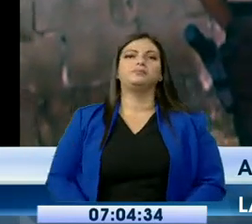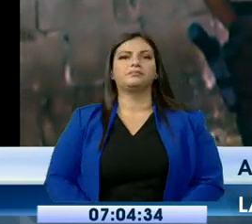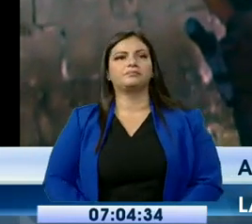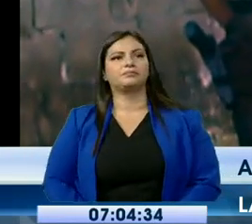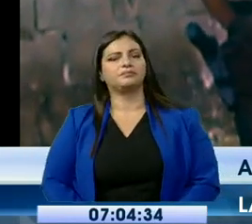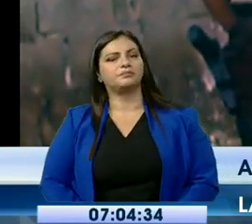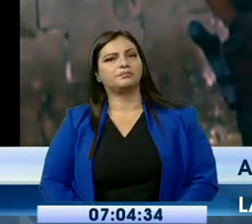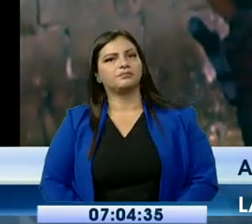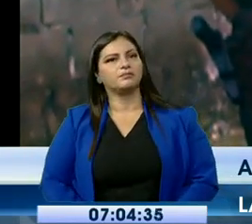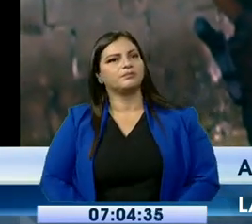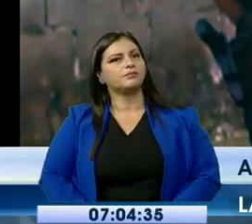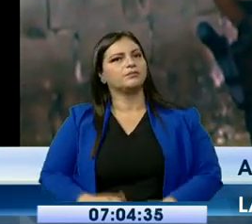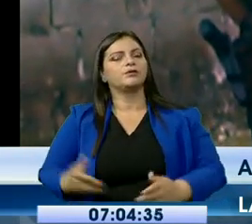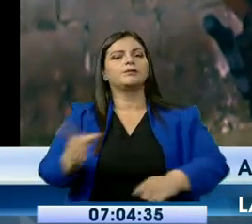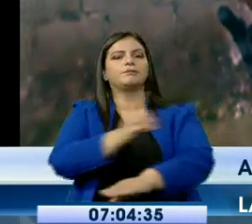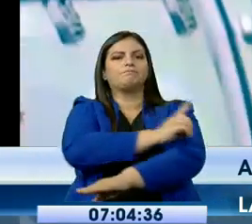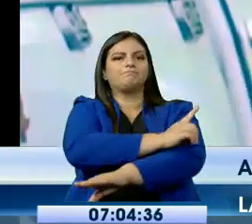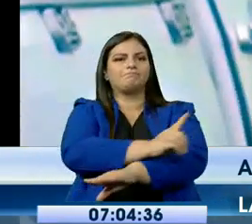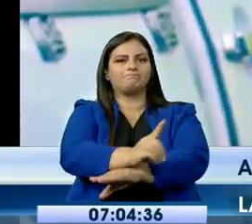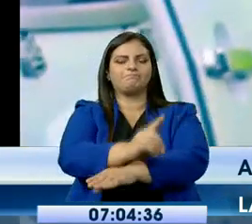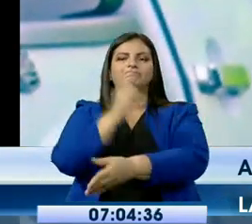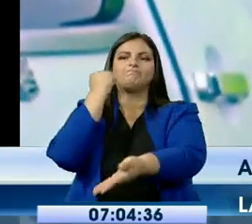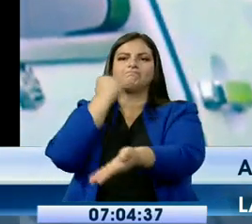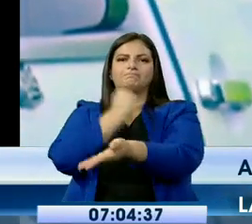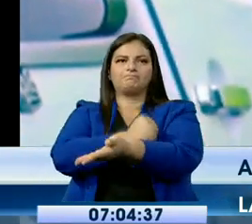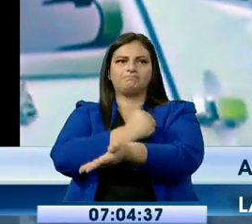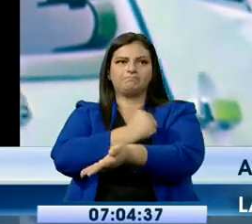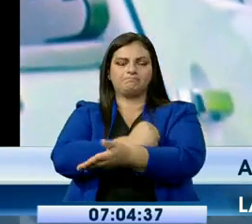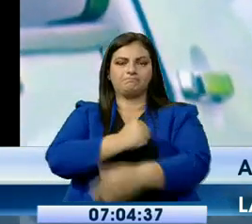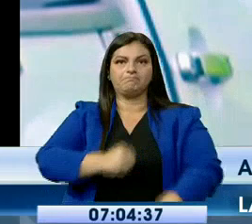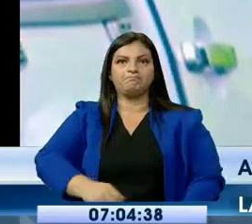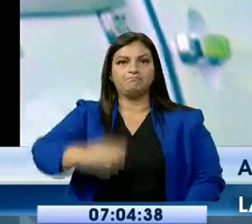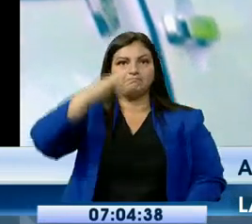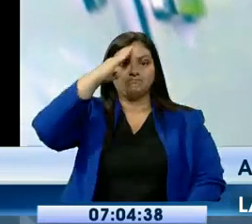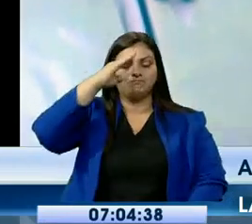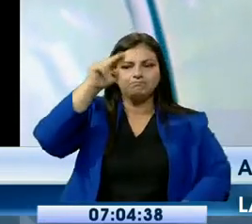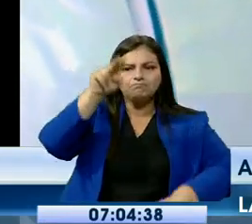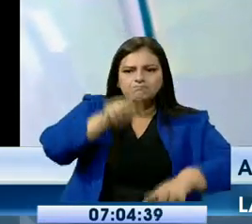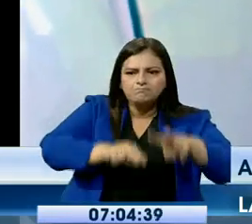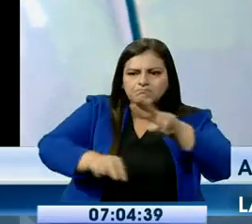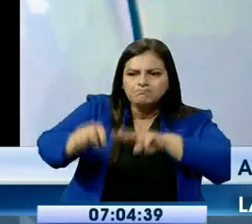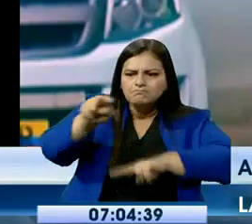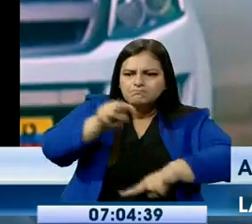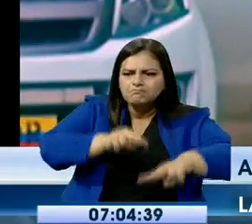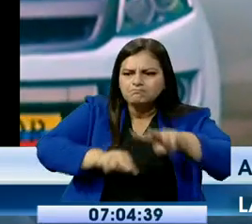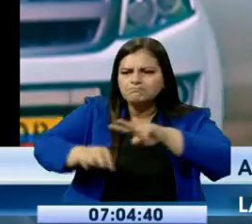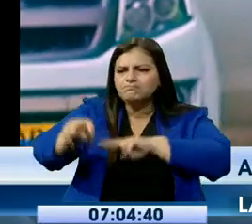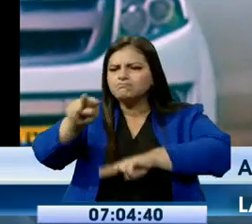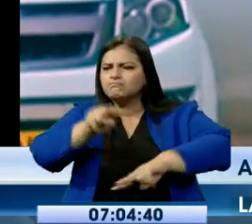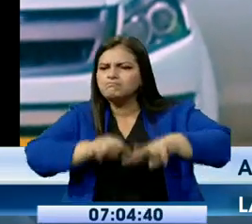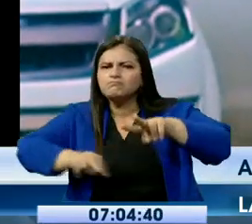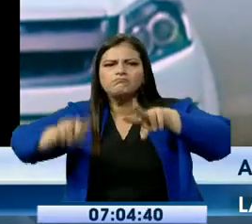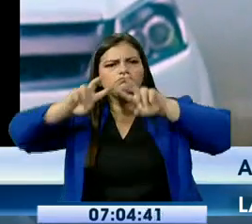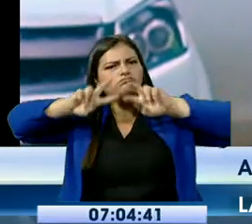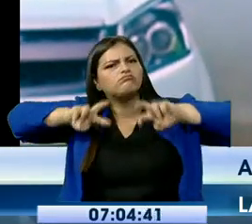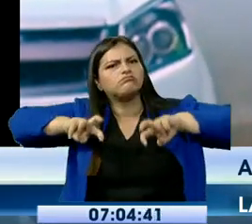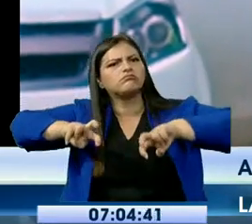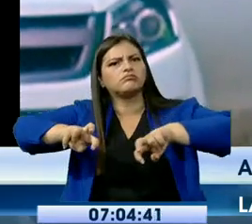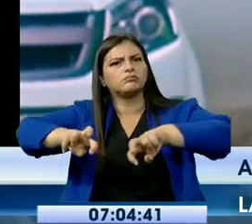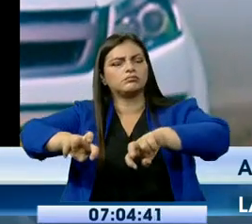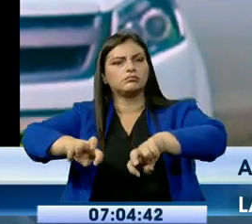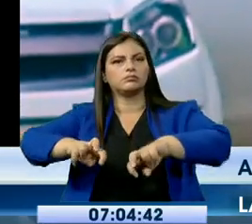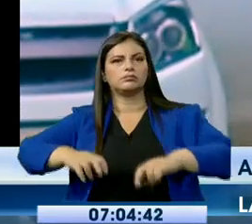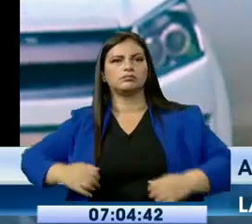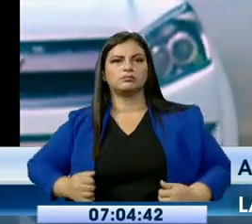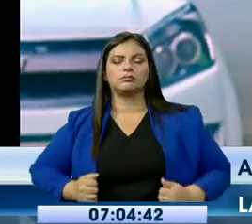Daule, donde luego personal de criminalística encontró algunos indicios dentro del automotor que servirán para las investigaciones. Los